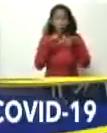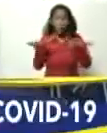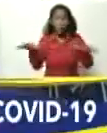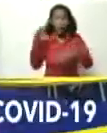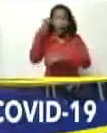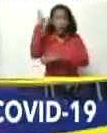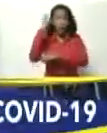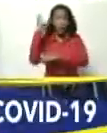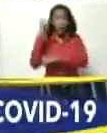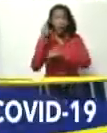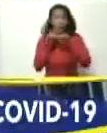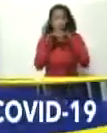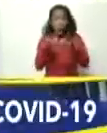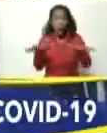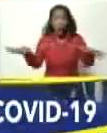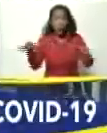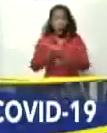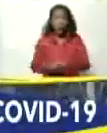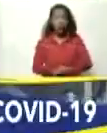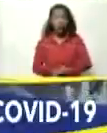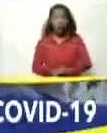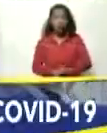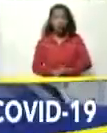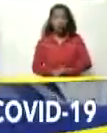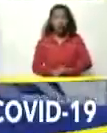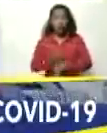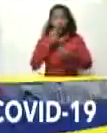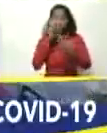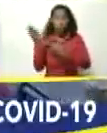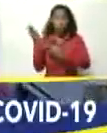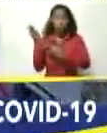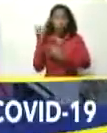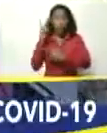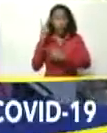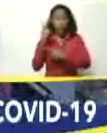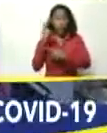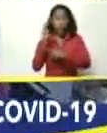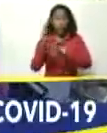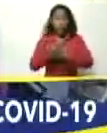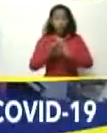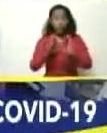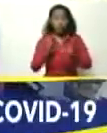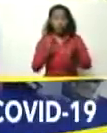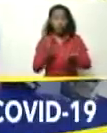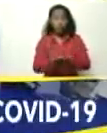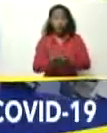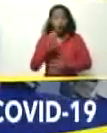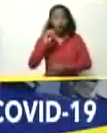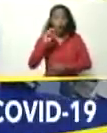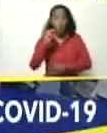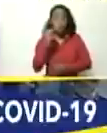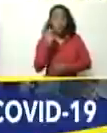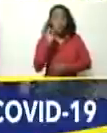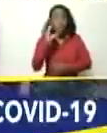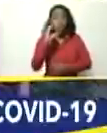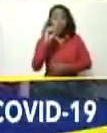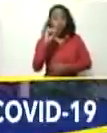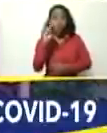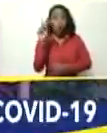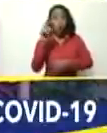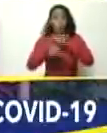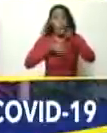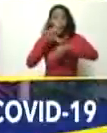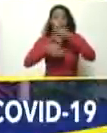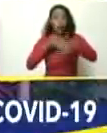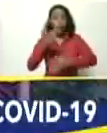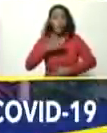Europa y en buena parte del planeta Tierra, la Omicron. Como lo explicaba